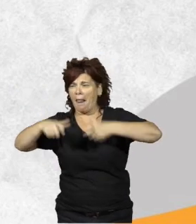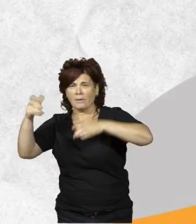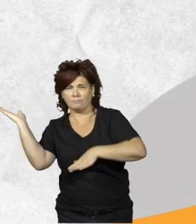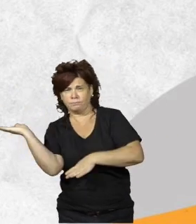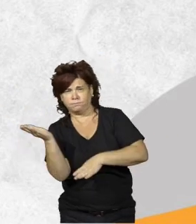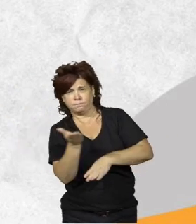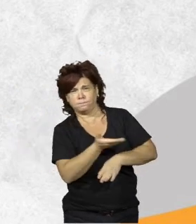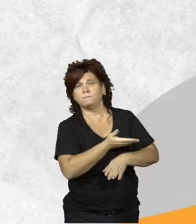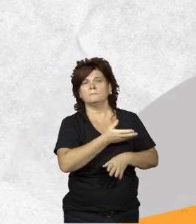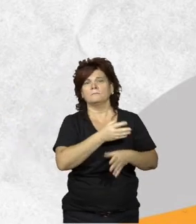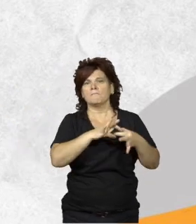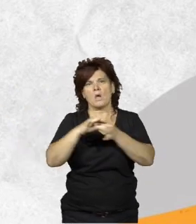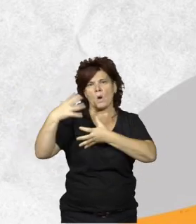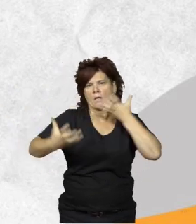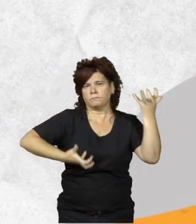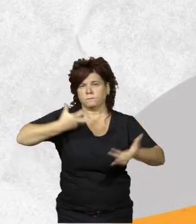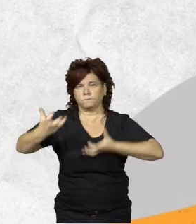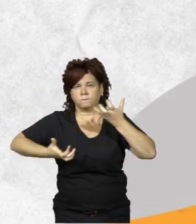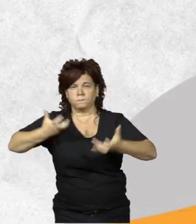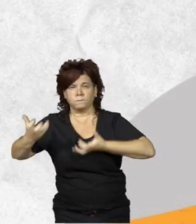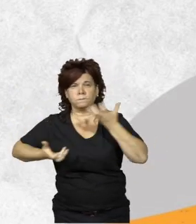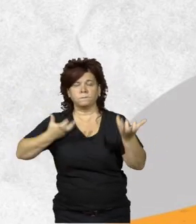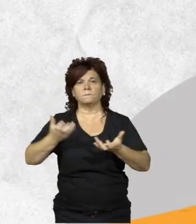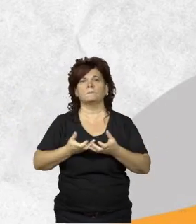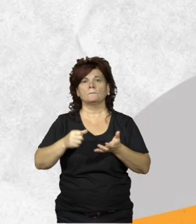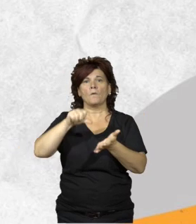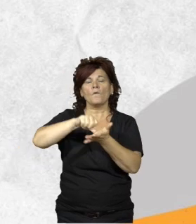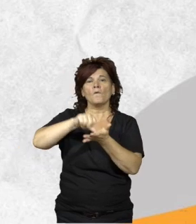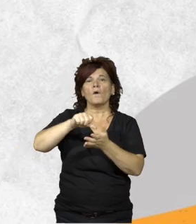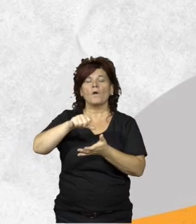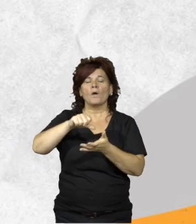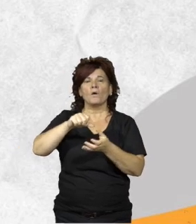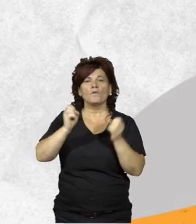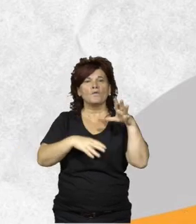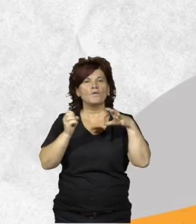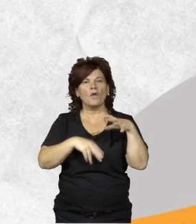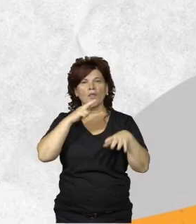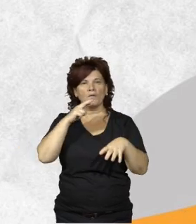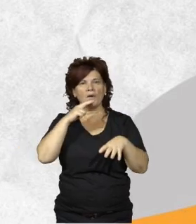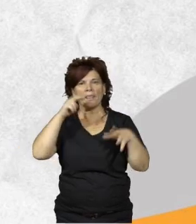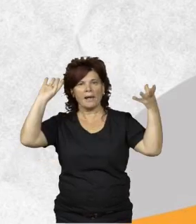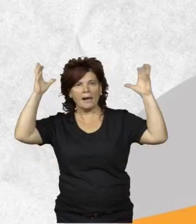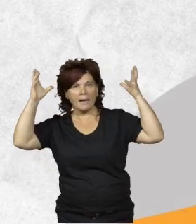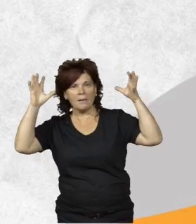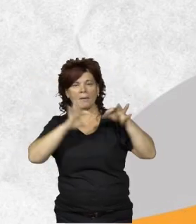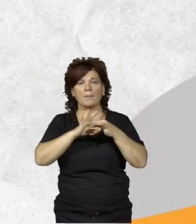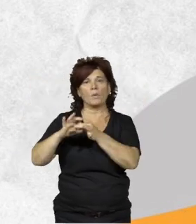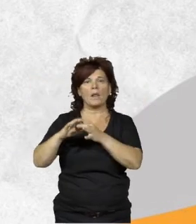incendios forestales y por deforestación. Fondo Verde del Clima, que bueno, que es una acción en conjunta con la Secretaría de Nación,